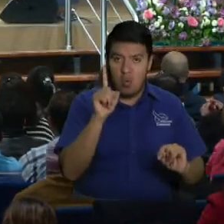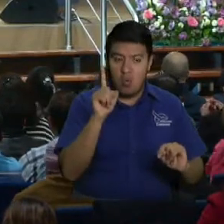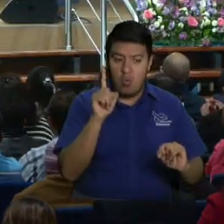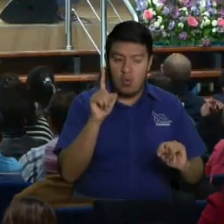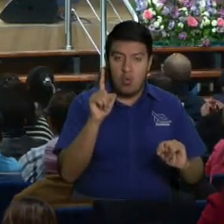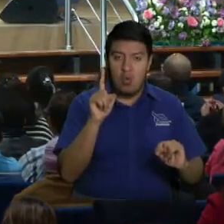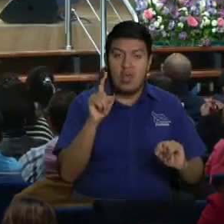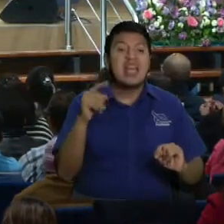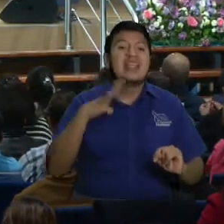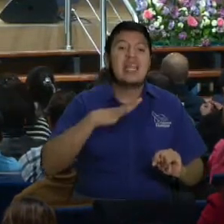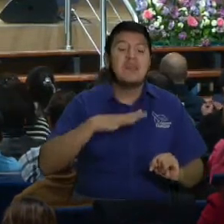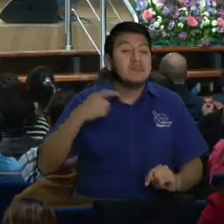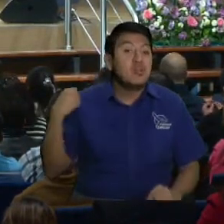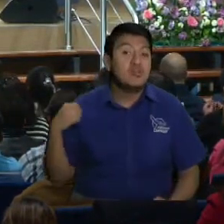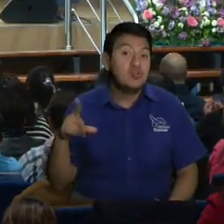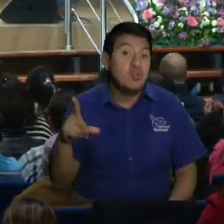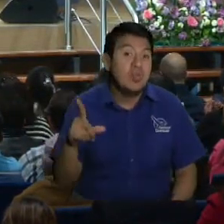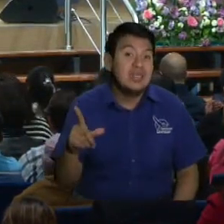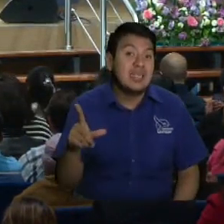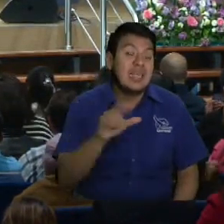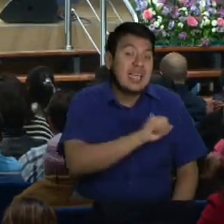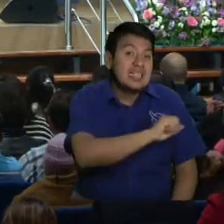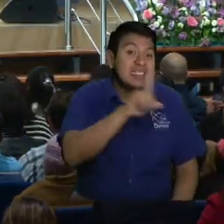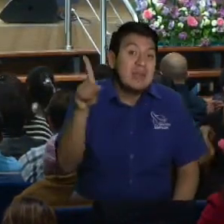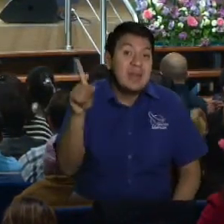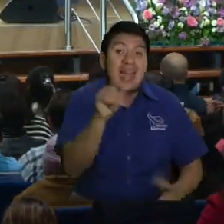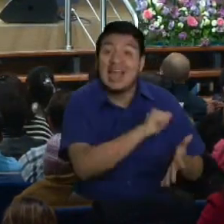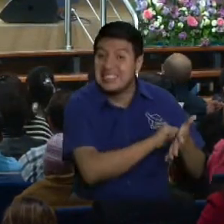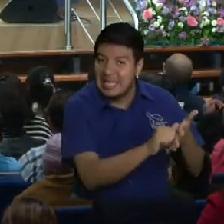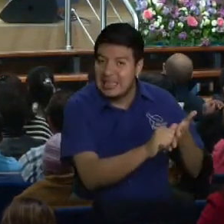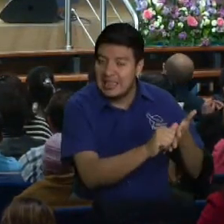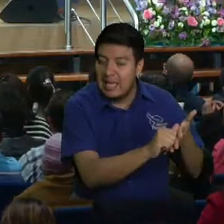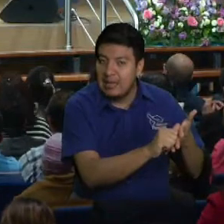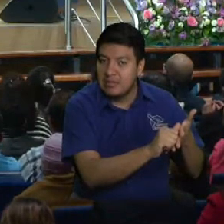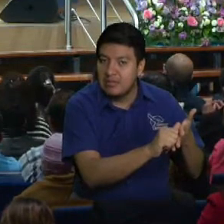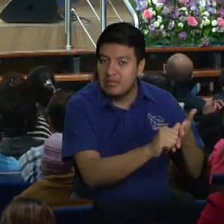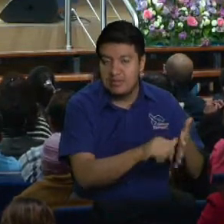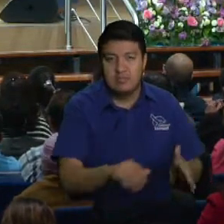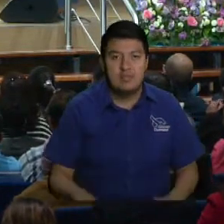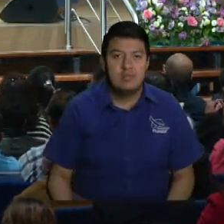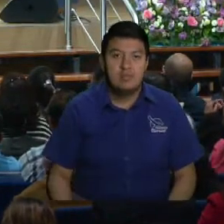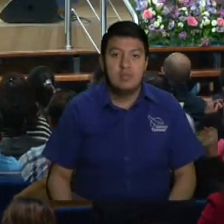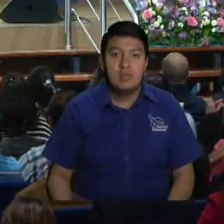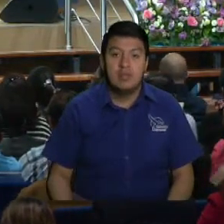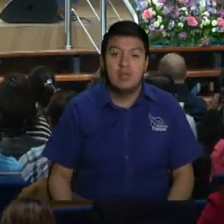Santa, ni dejamos de comer carne